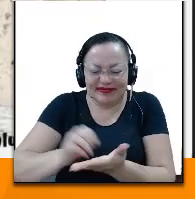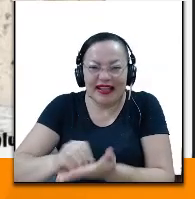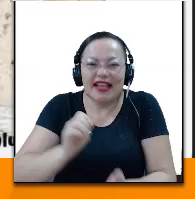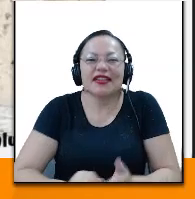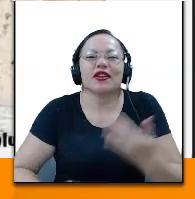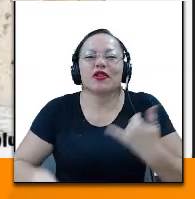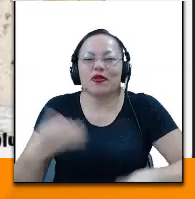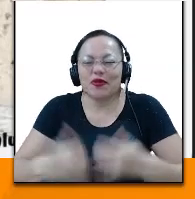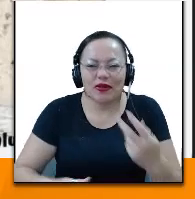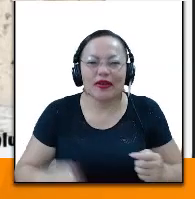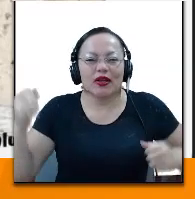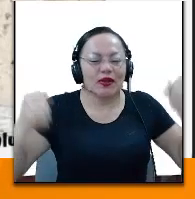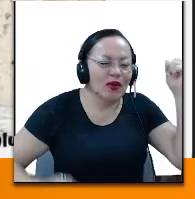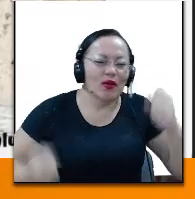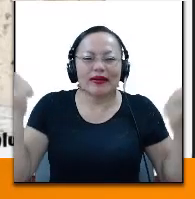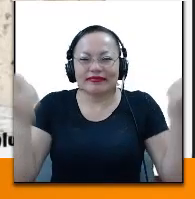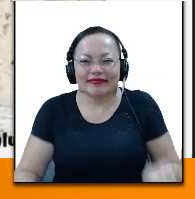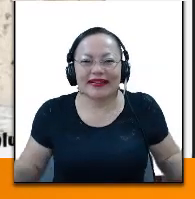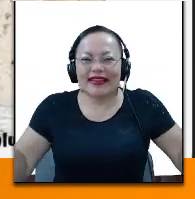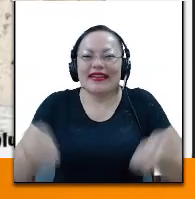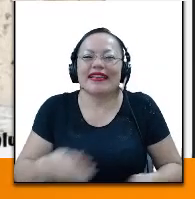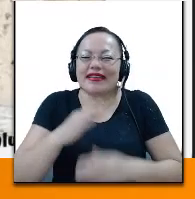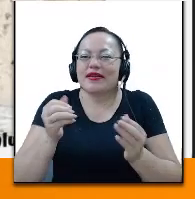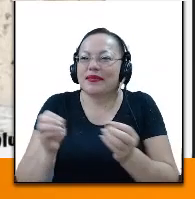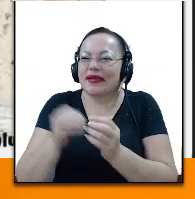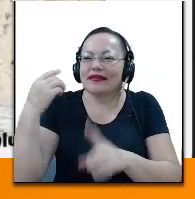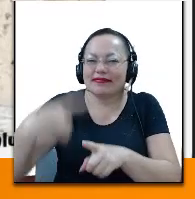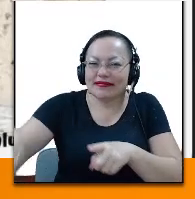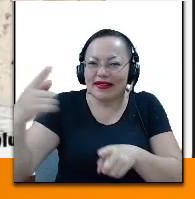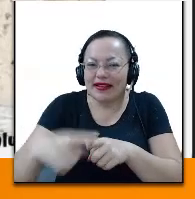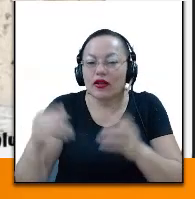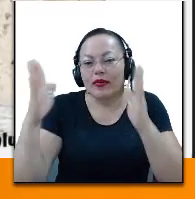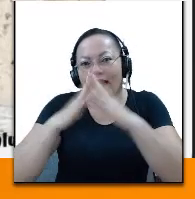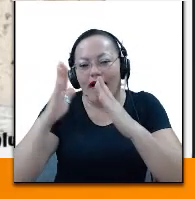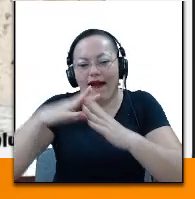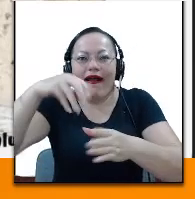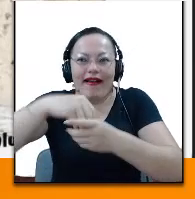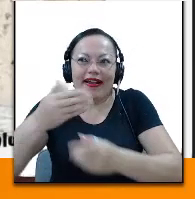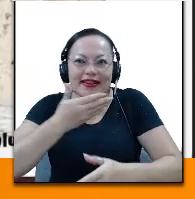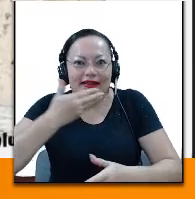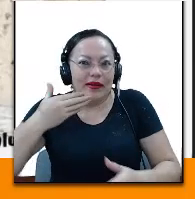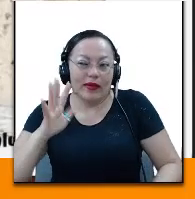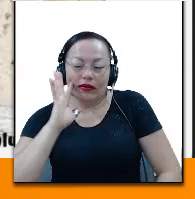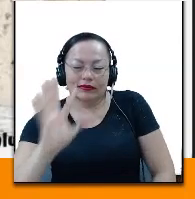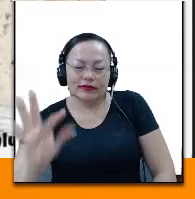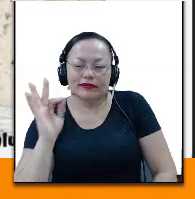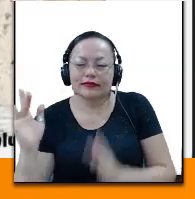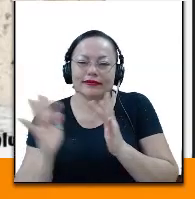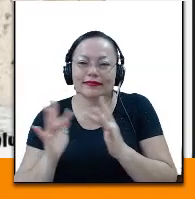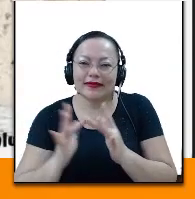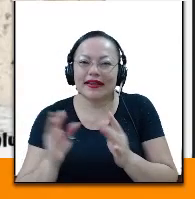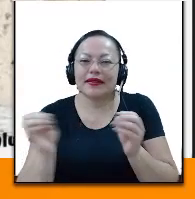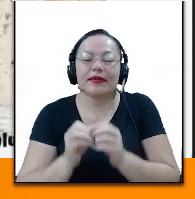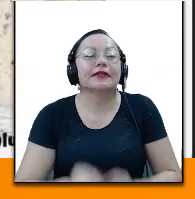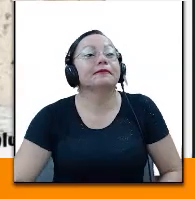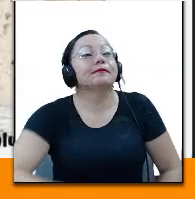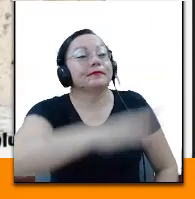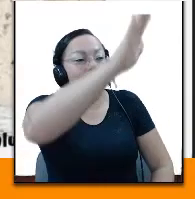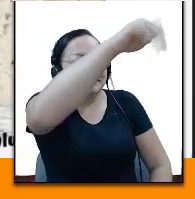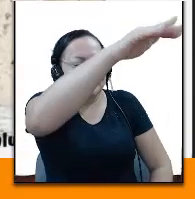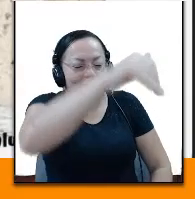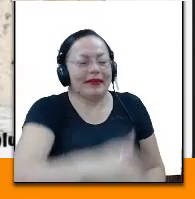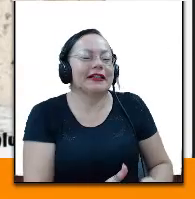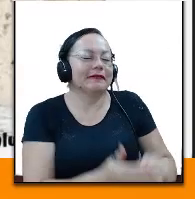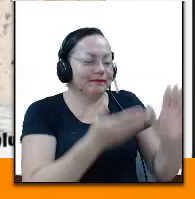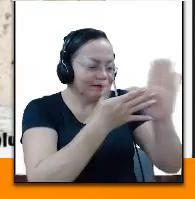que estamos saltando lazos, estamos haciendo diferentes actividades en casa. Queda estupendo. Te voy a contar, ya que